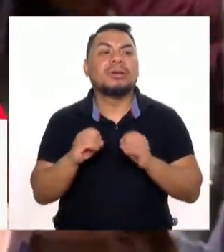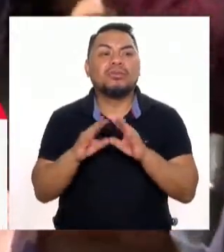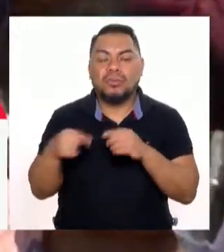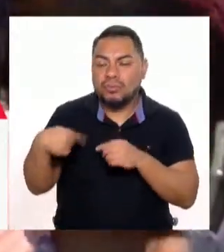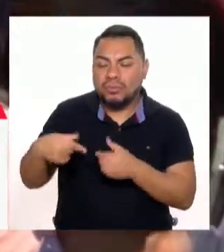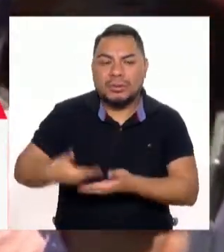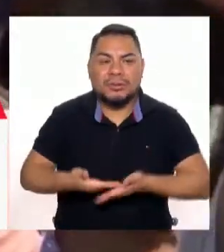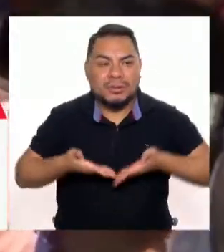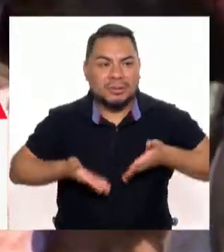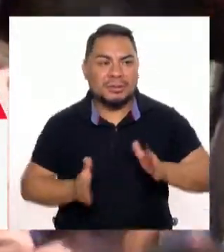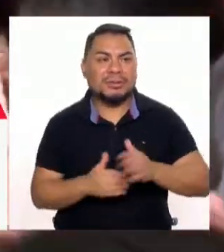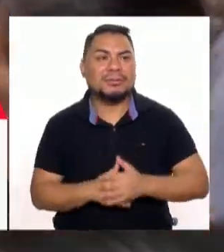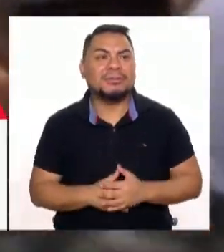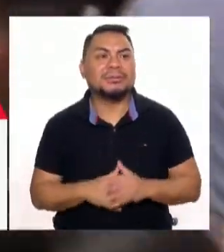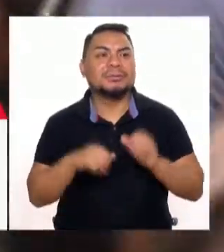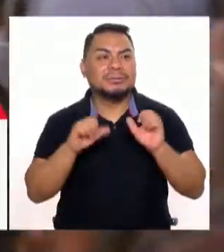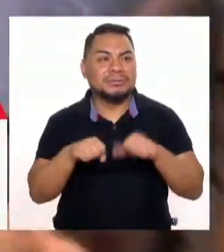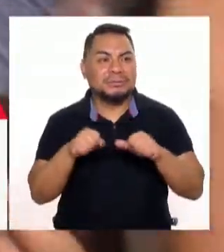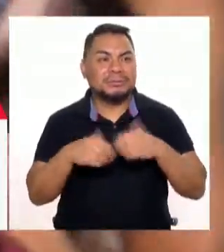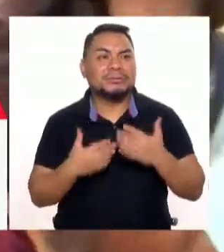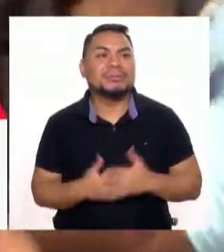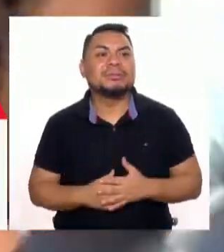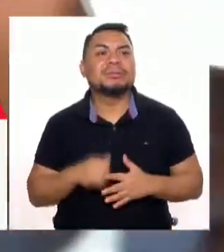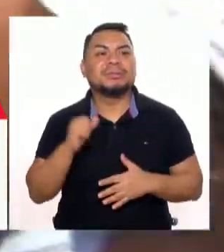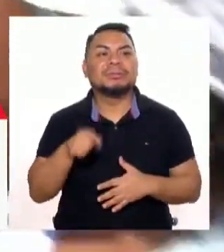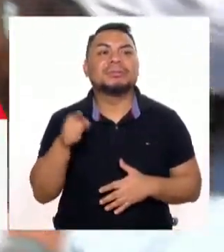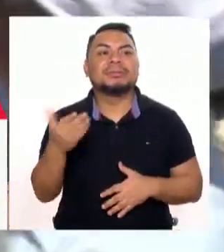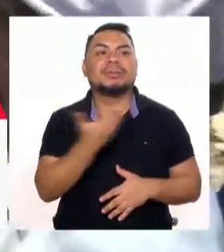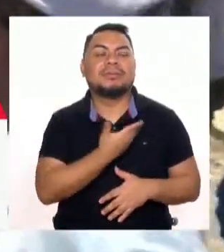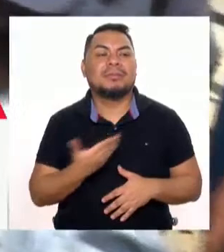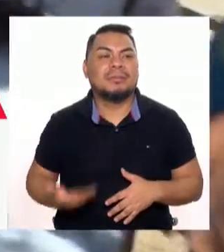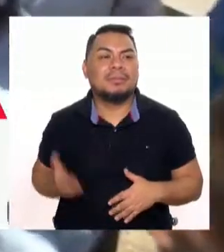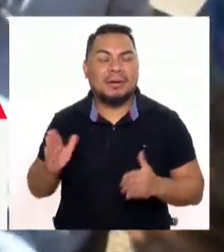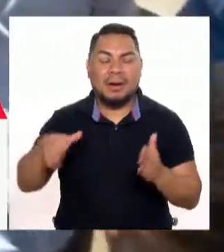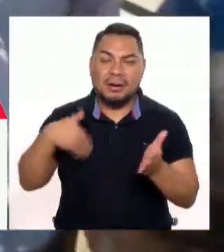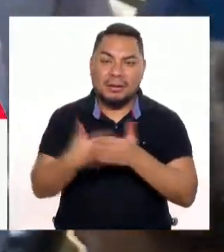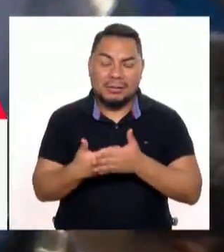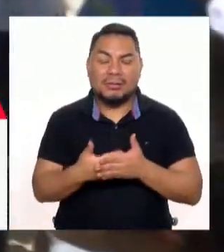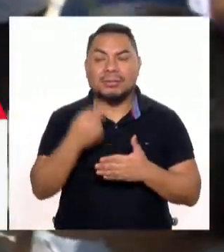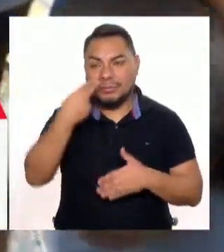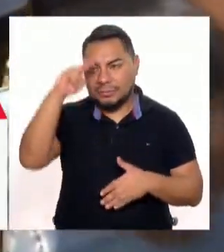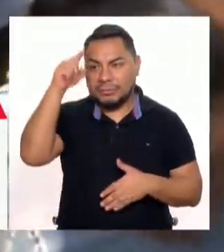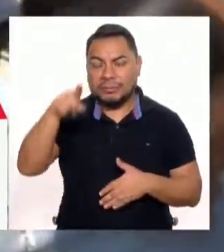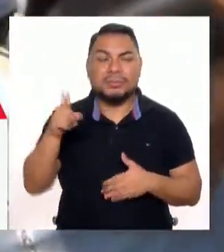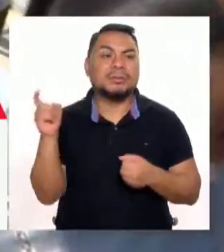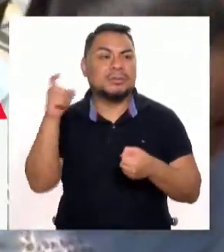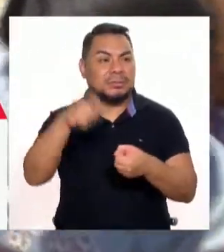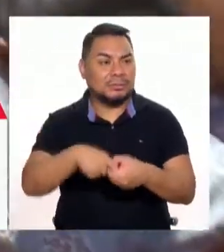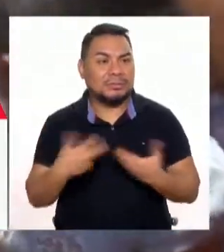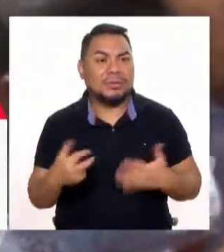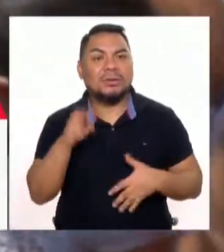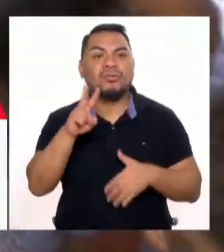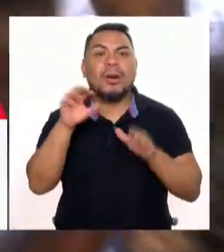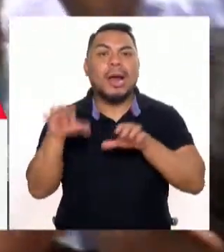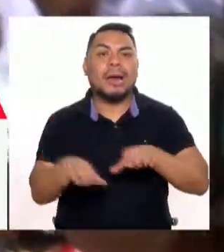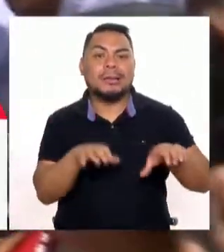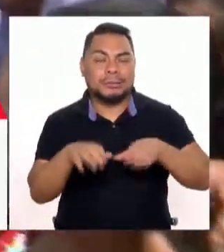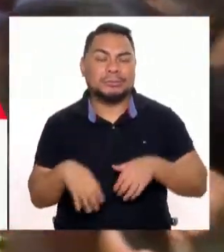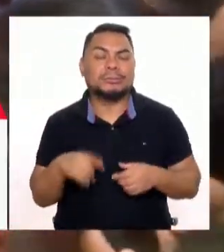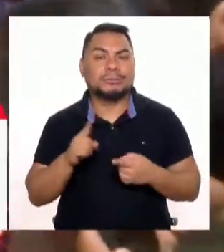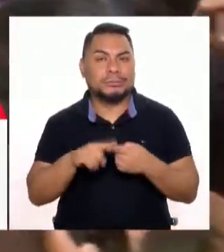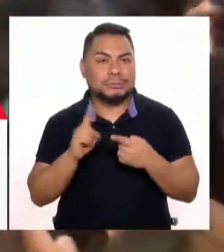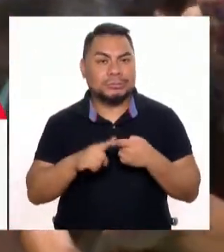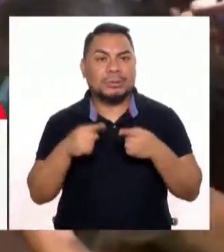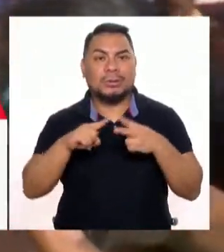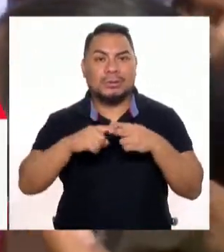de nacido y hay que indicar que la presidenta ha llegado a huánuco para participar de dos actividades como